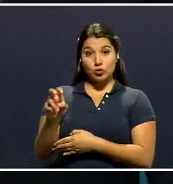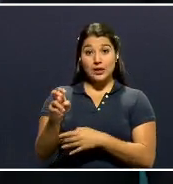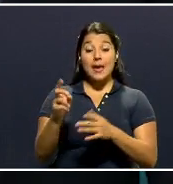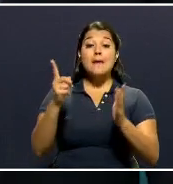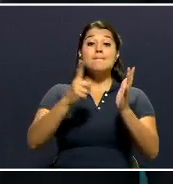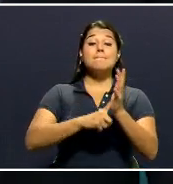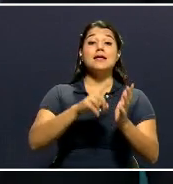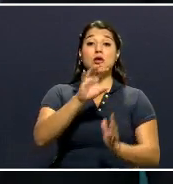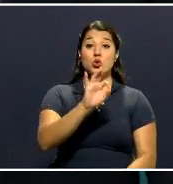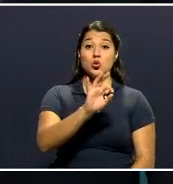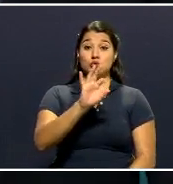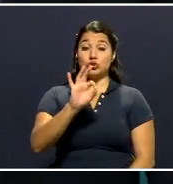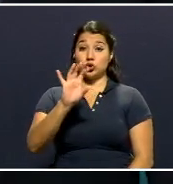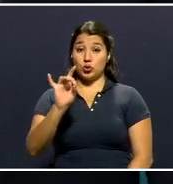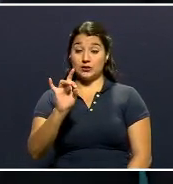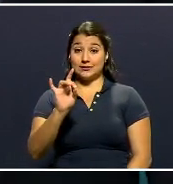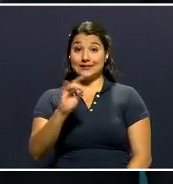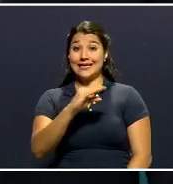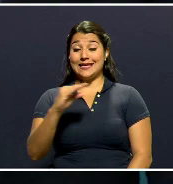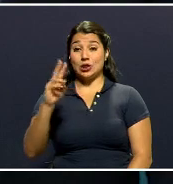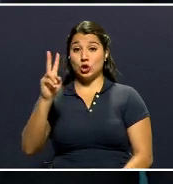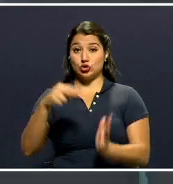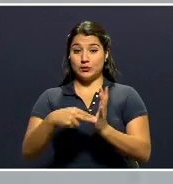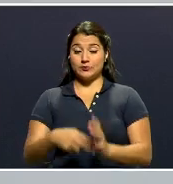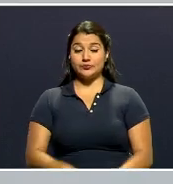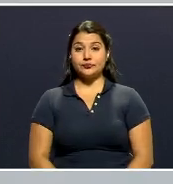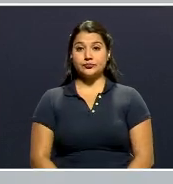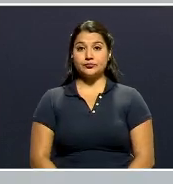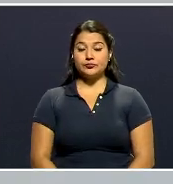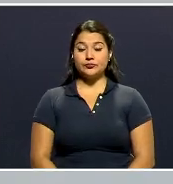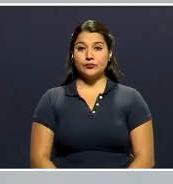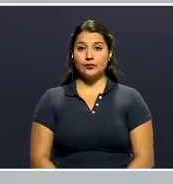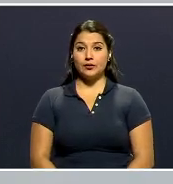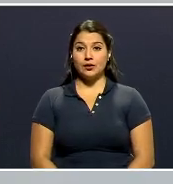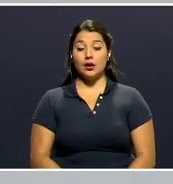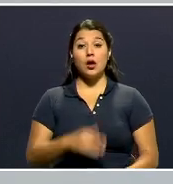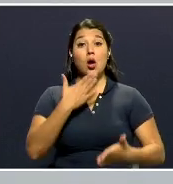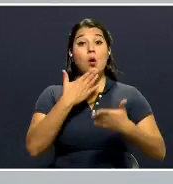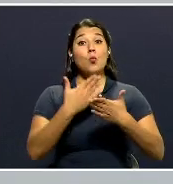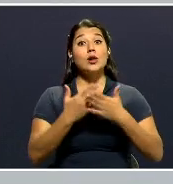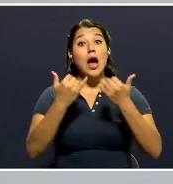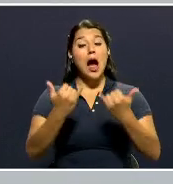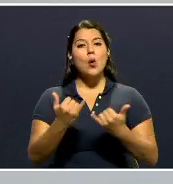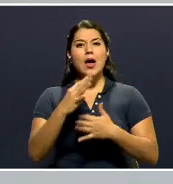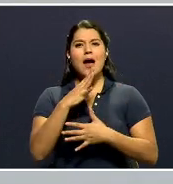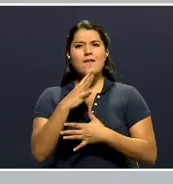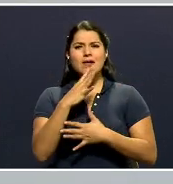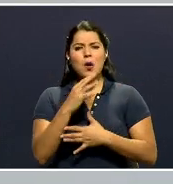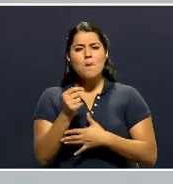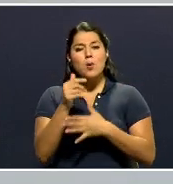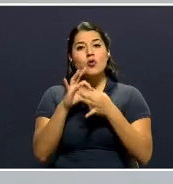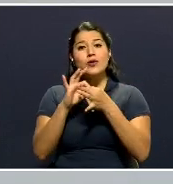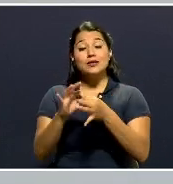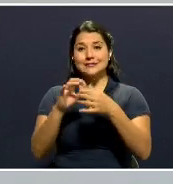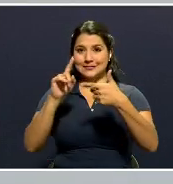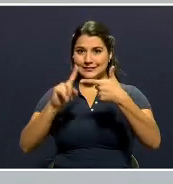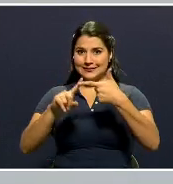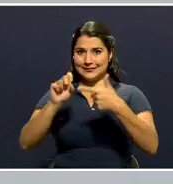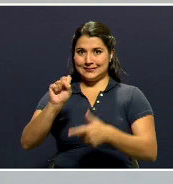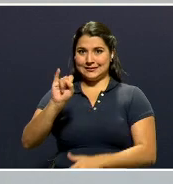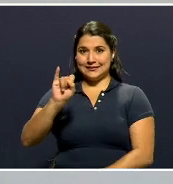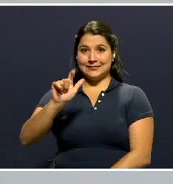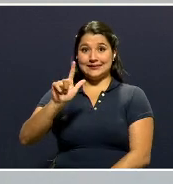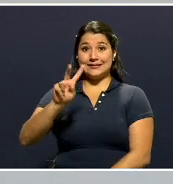entre 1998 y el 2000. Bueno, y ahora vamos a hablar un poco sobre doña Silvia Lara, quien, como